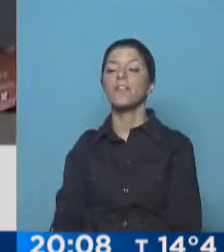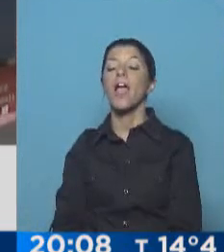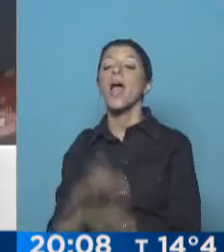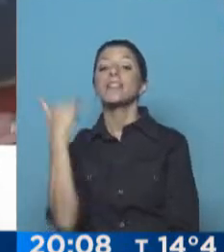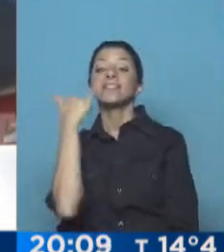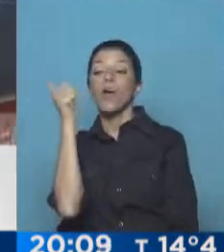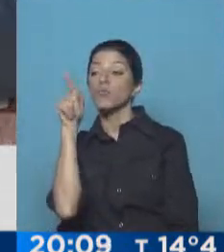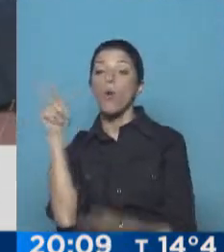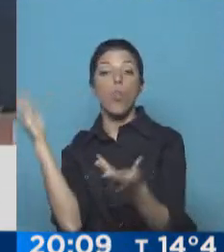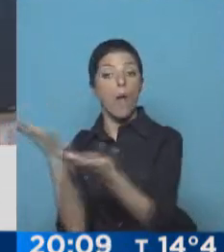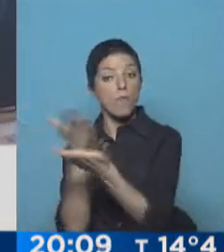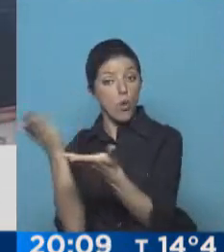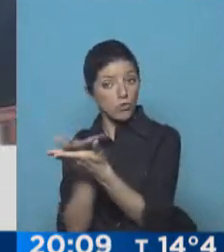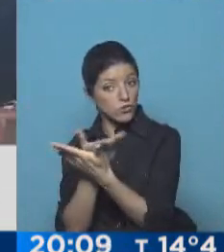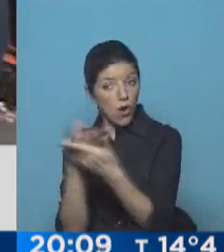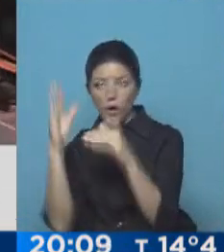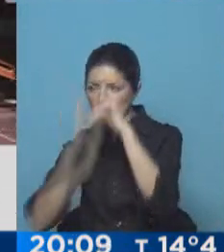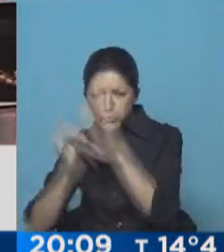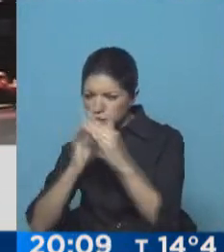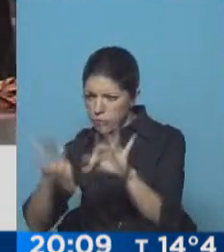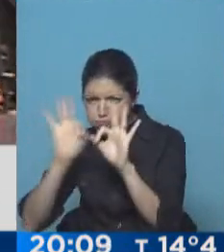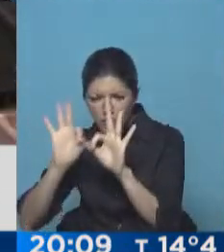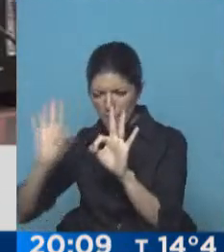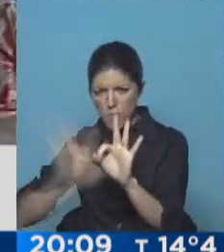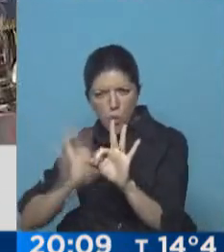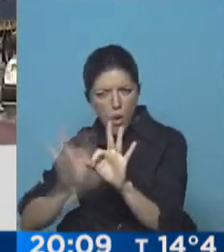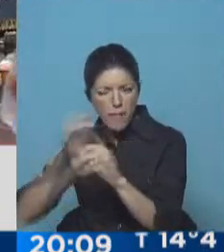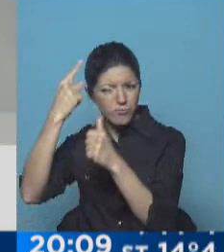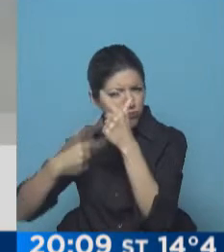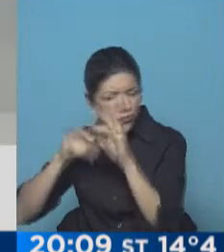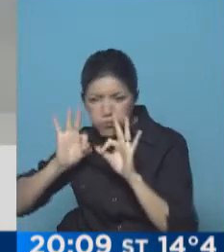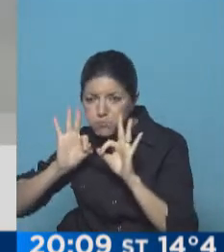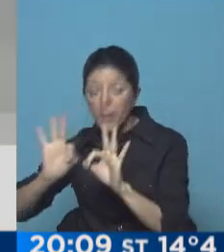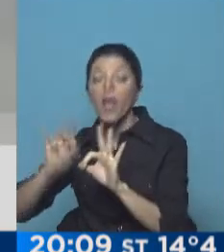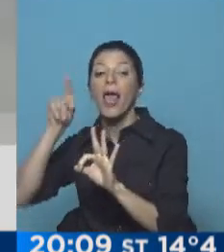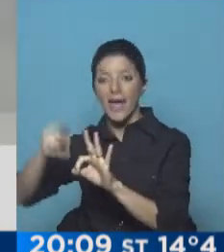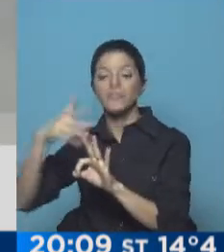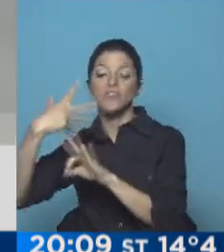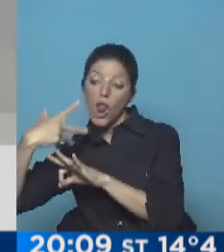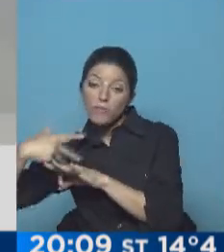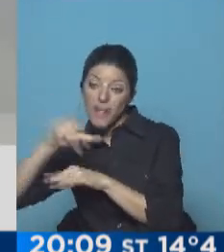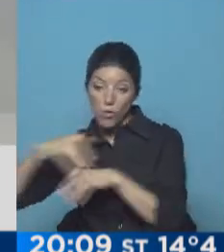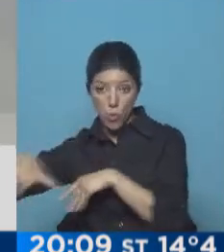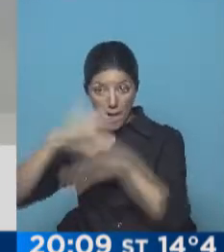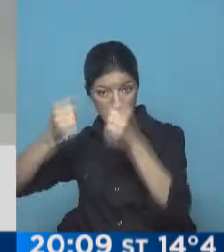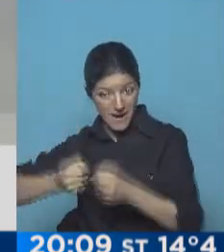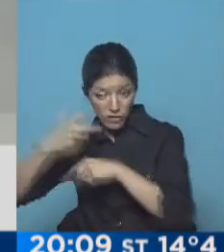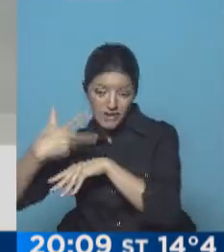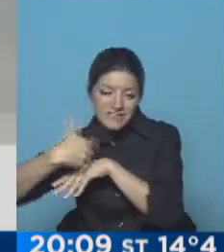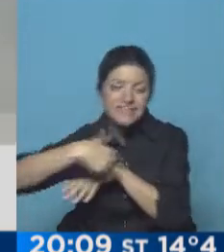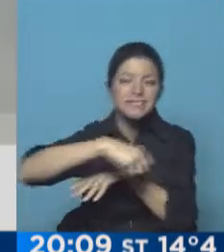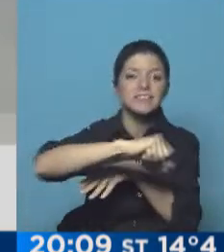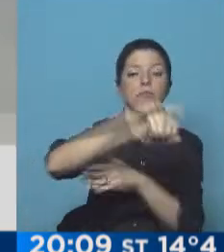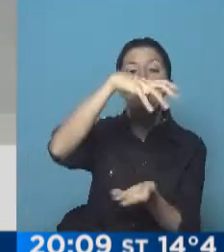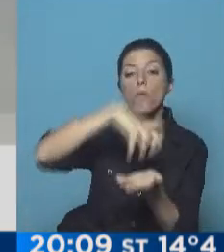el proceso de fabricación y los exámenes técnicos, el satélite fue trasladado desde Bariloche hacia la base de la ciudad